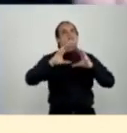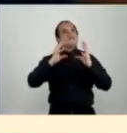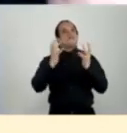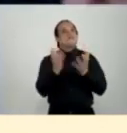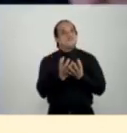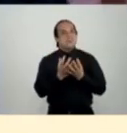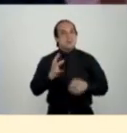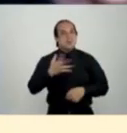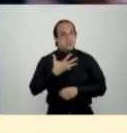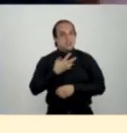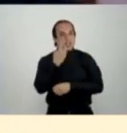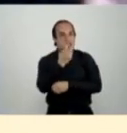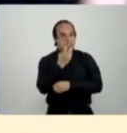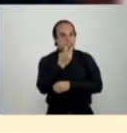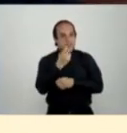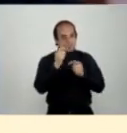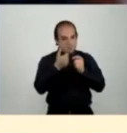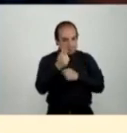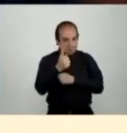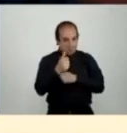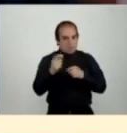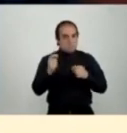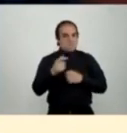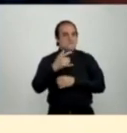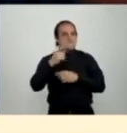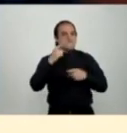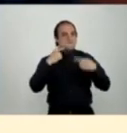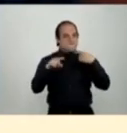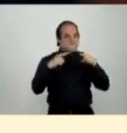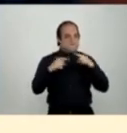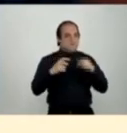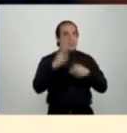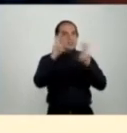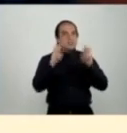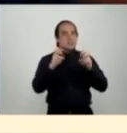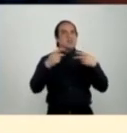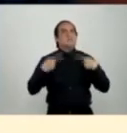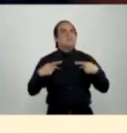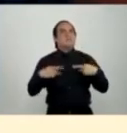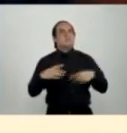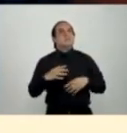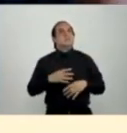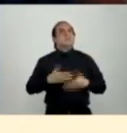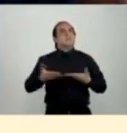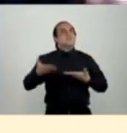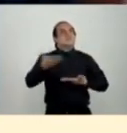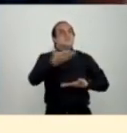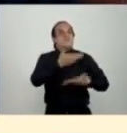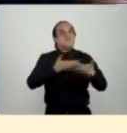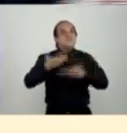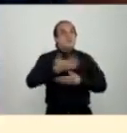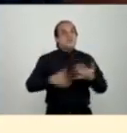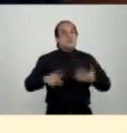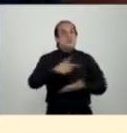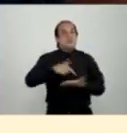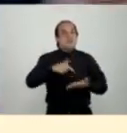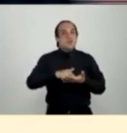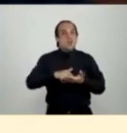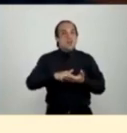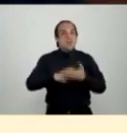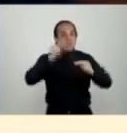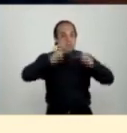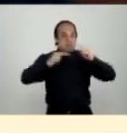donde hay esas pequeñas pugnas, esas situaciones de personas conviviendo en espacios y que tienen jerarquías